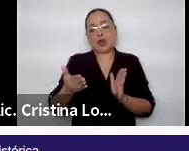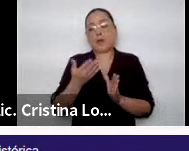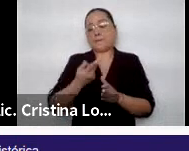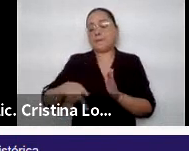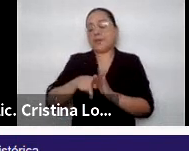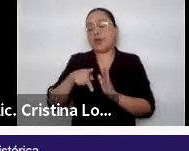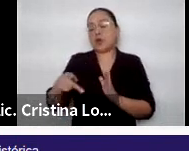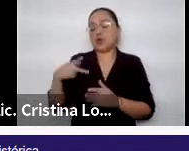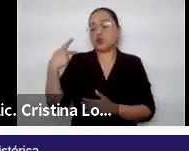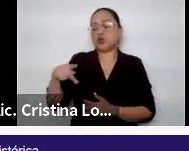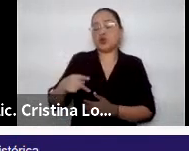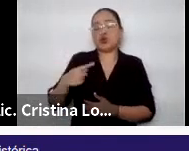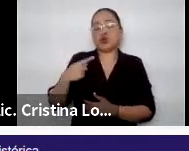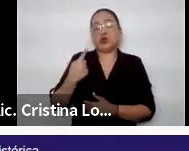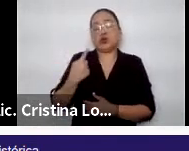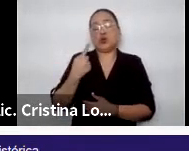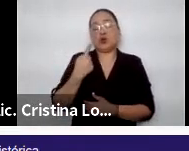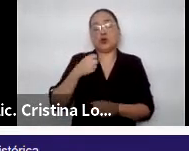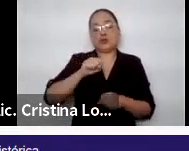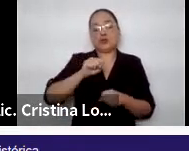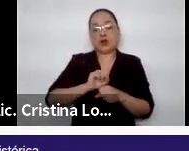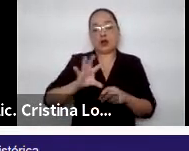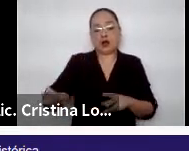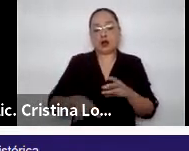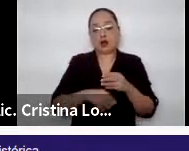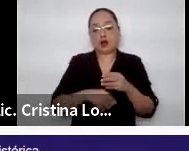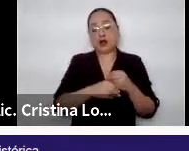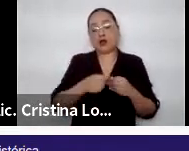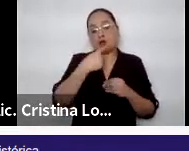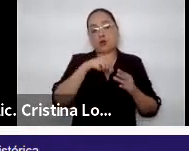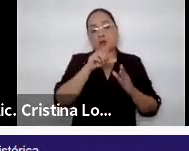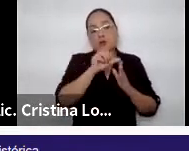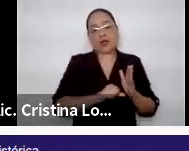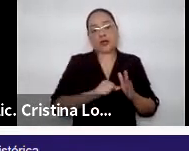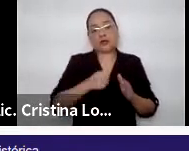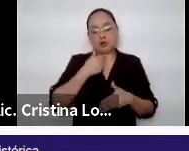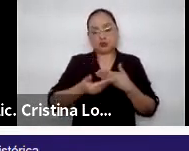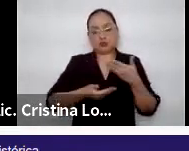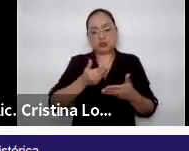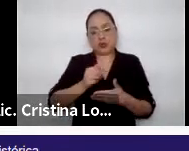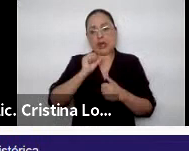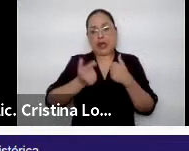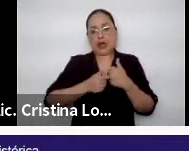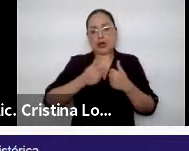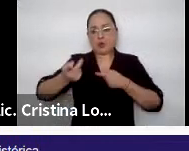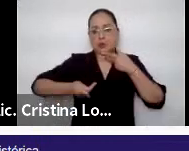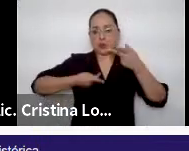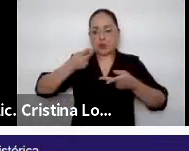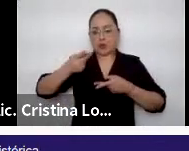para las preguntas que ustedes gusten hacer a su servidor. Gracias.